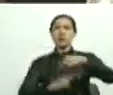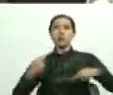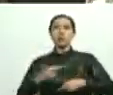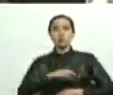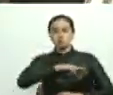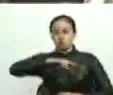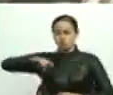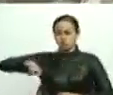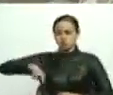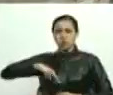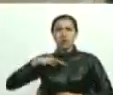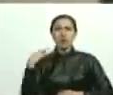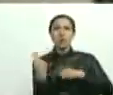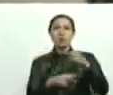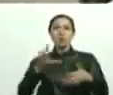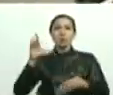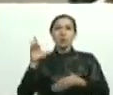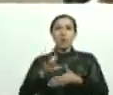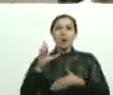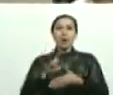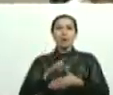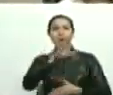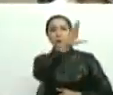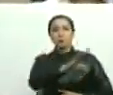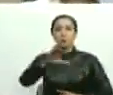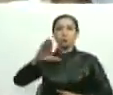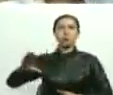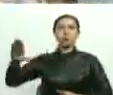nuestra revolución latinoamericanista y caribeña.